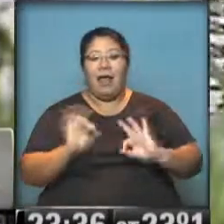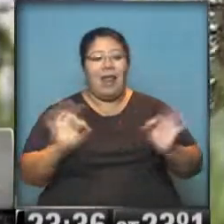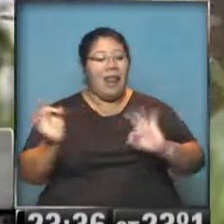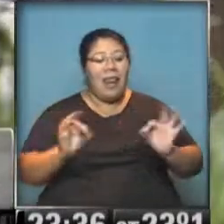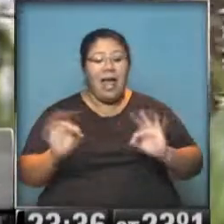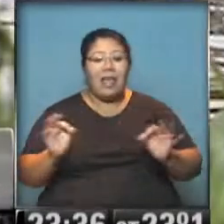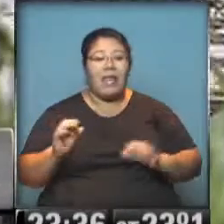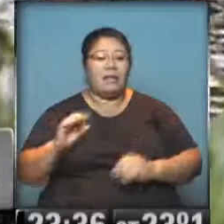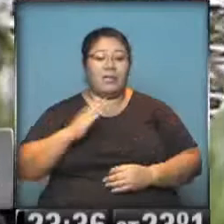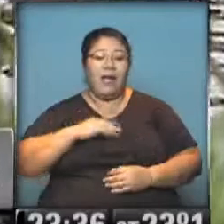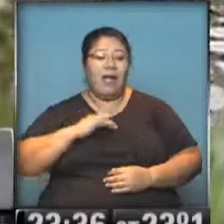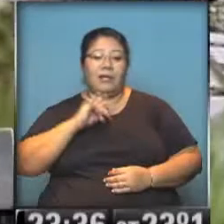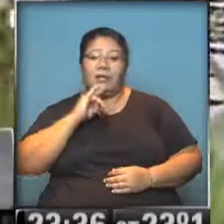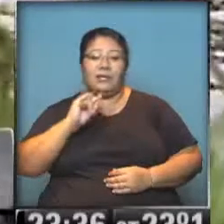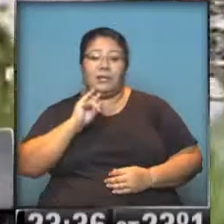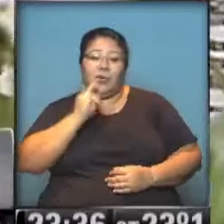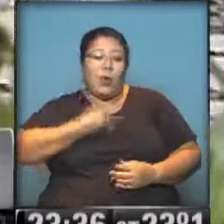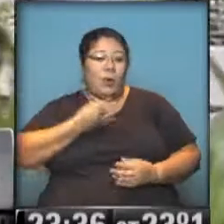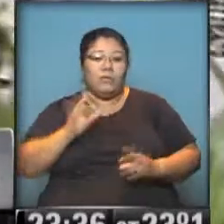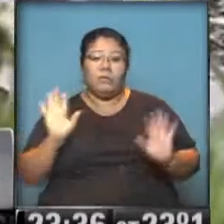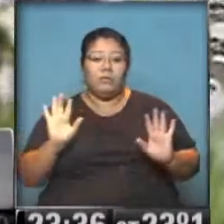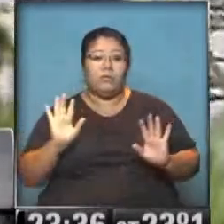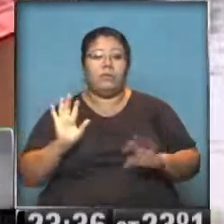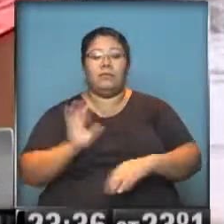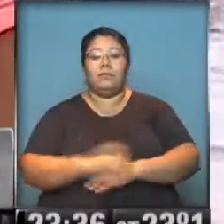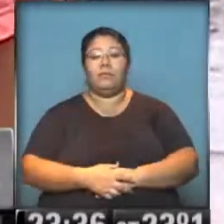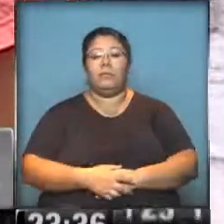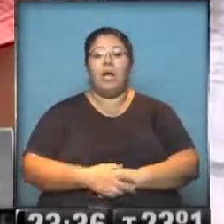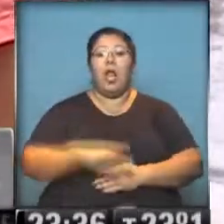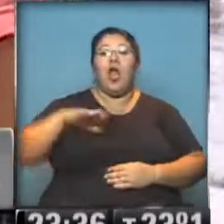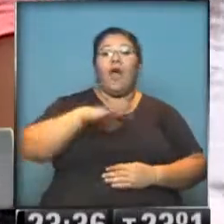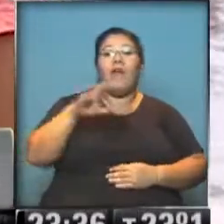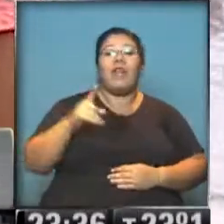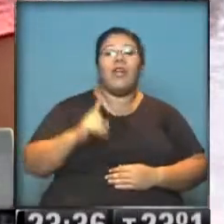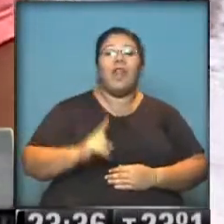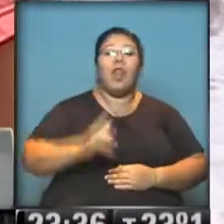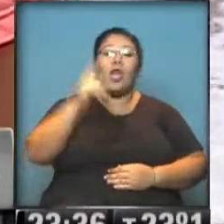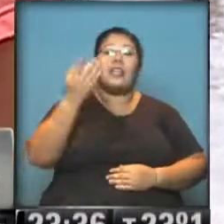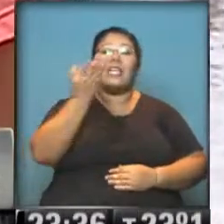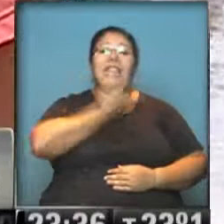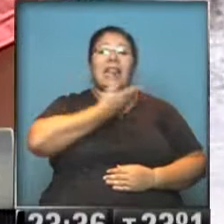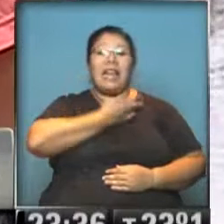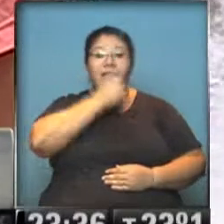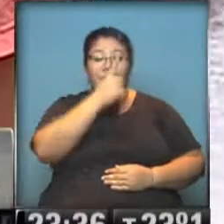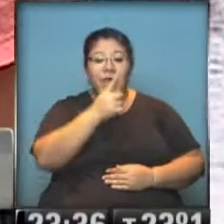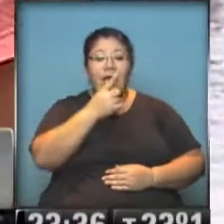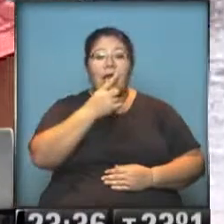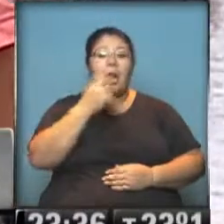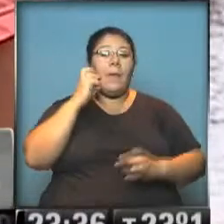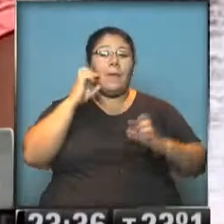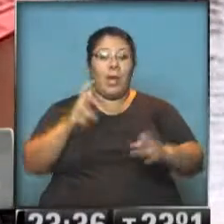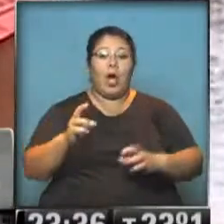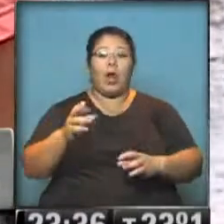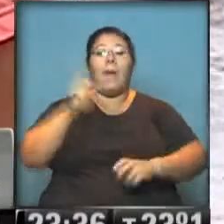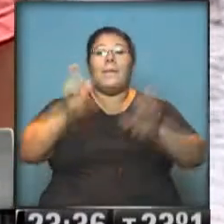Nadie, totalmente abandonados y dejados en el olvido. Los barrios del norte de la ciudad de Santa Fe son los más afectados. Voluntarios de la Cruz